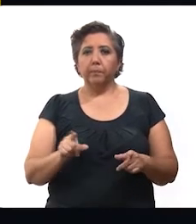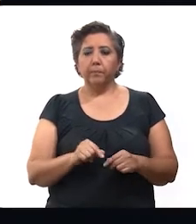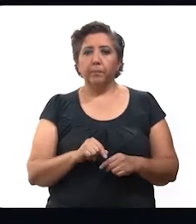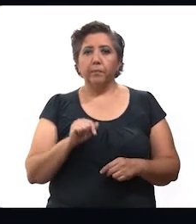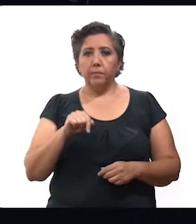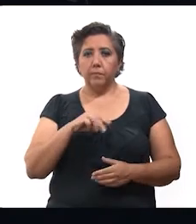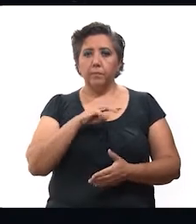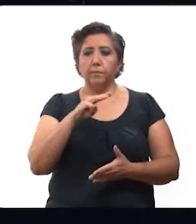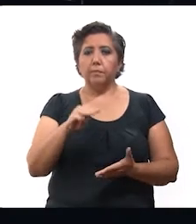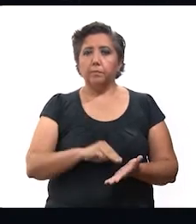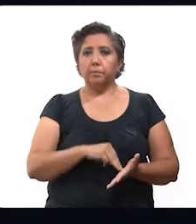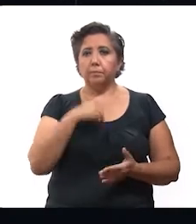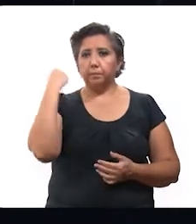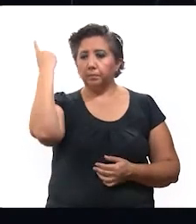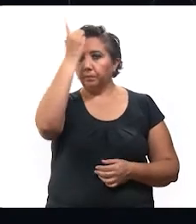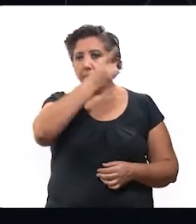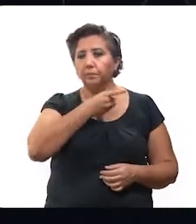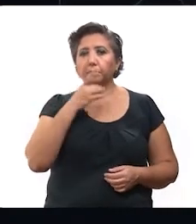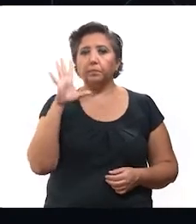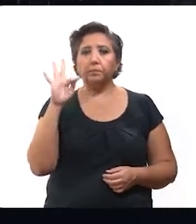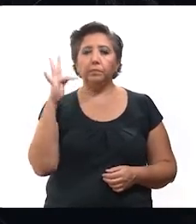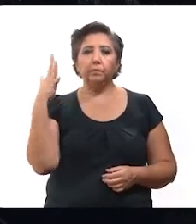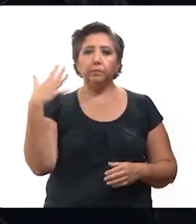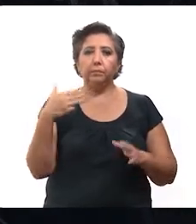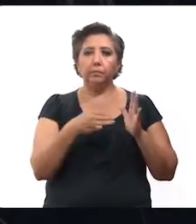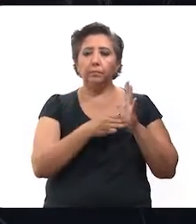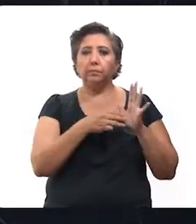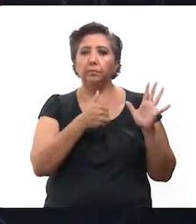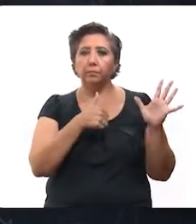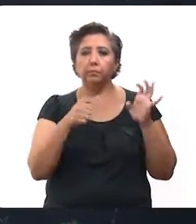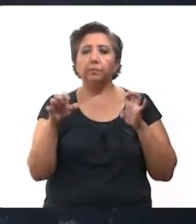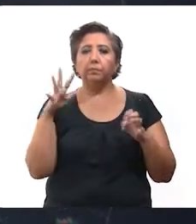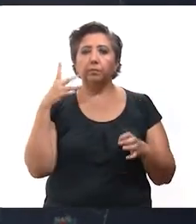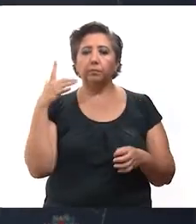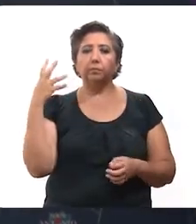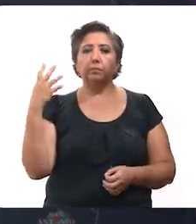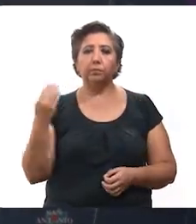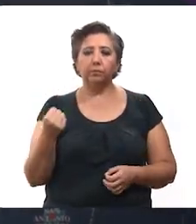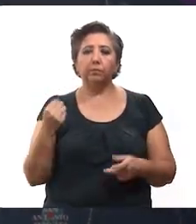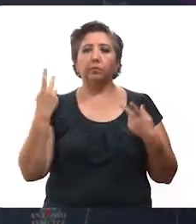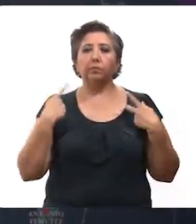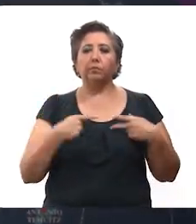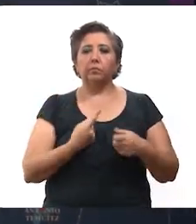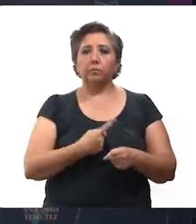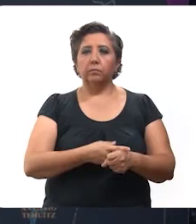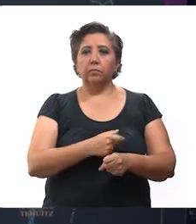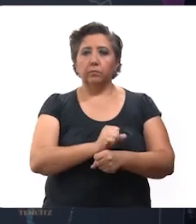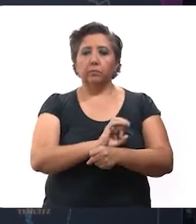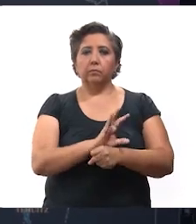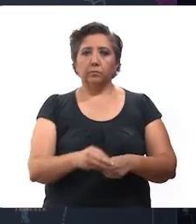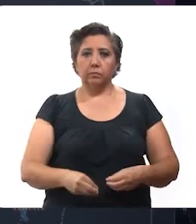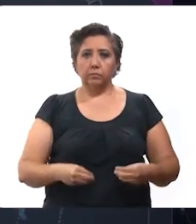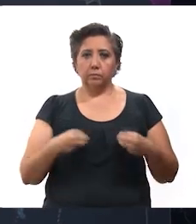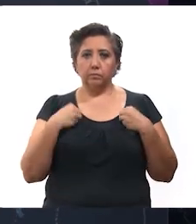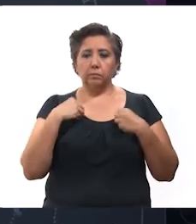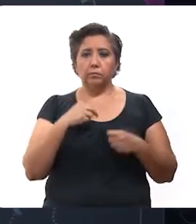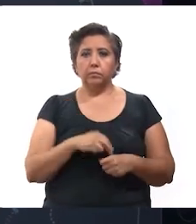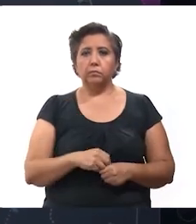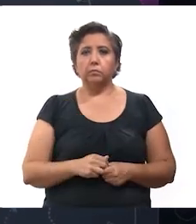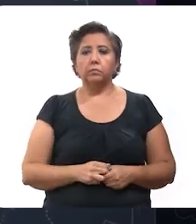Sokuchukik, seis mil doscientos cuarenta yun, Juntulul, Mac, Kimik, yola, le, koranaviruso. Ichilukak, ojanop, yanop,